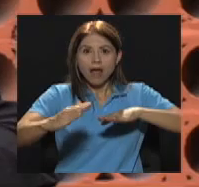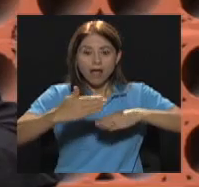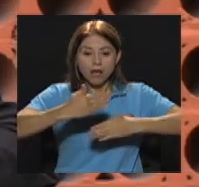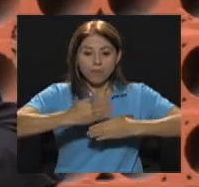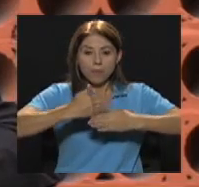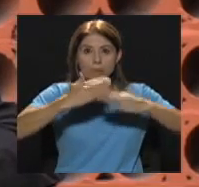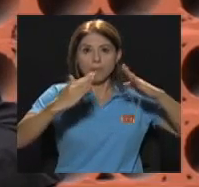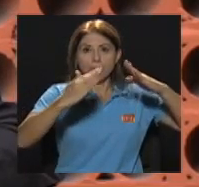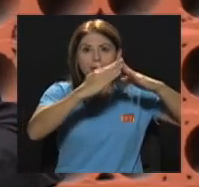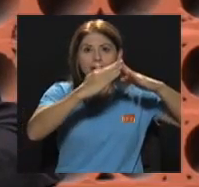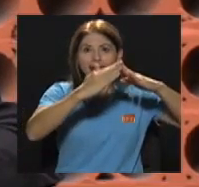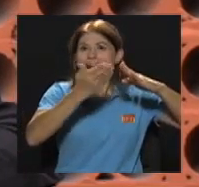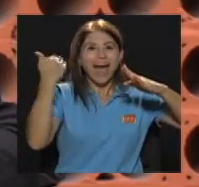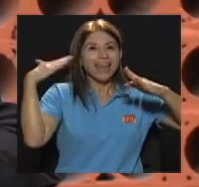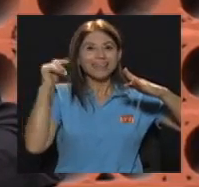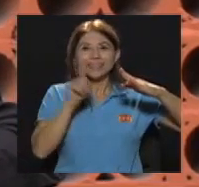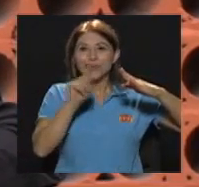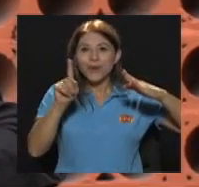al interior